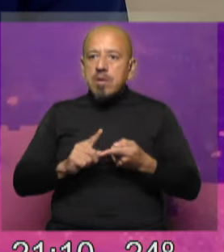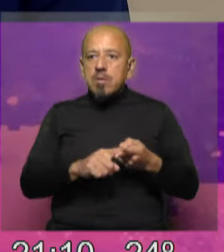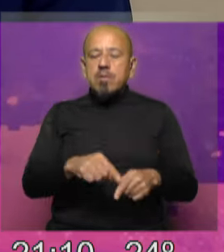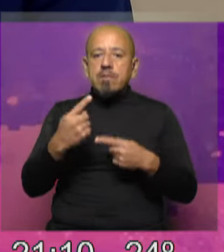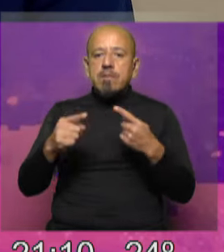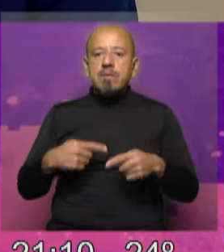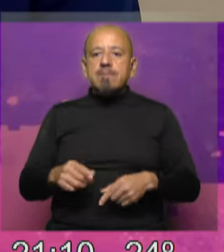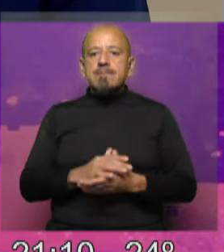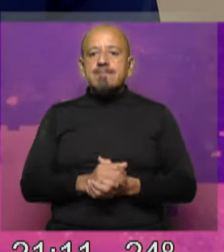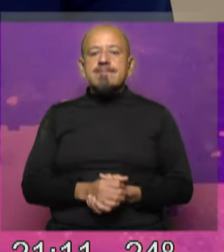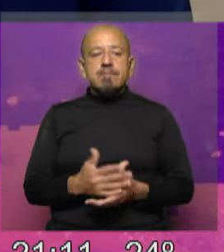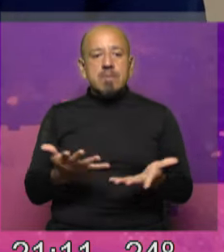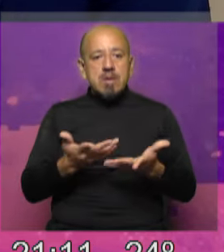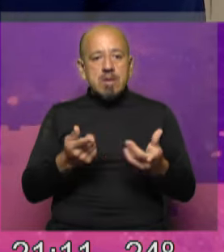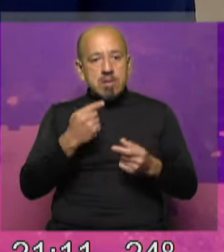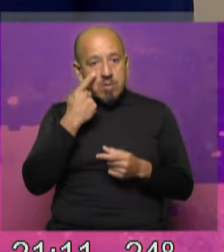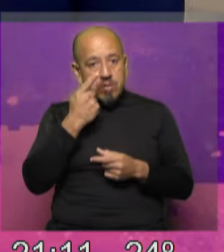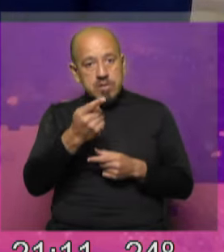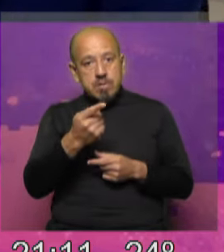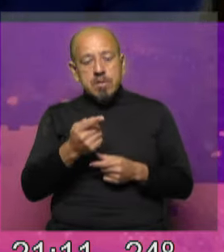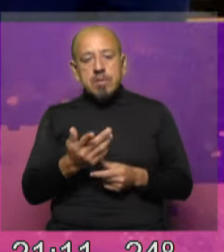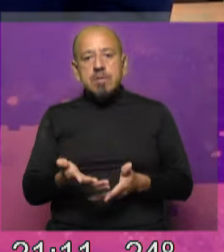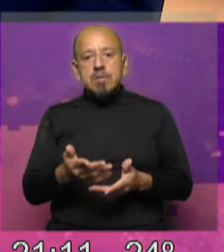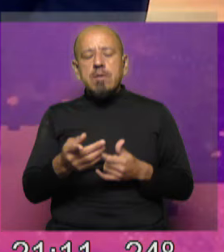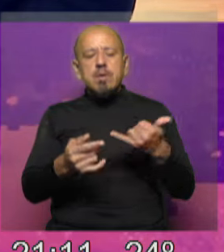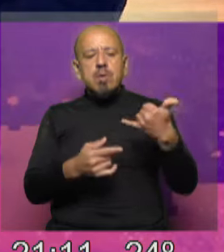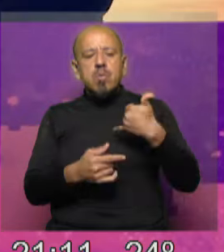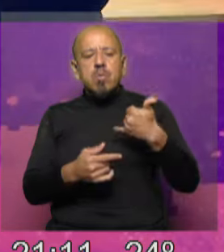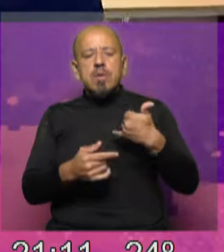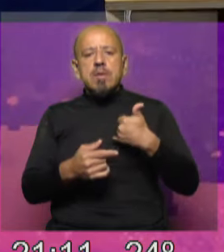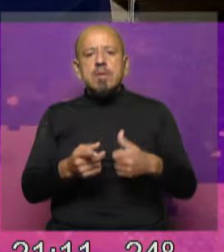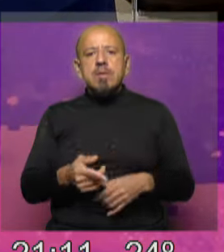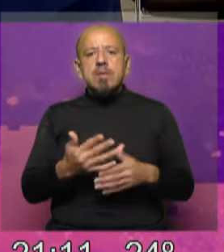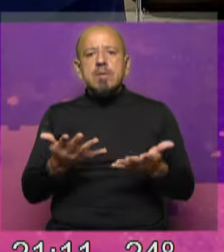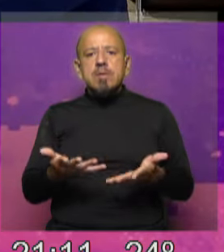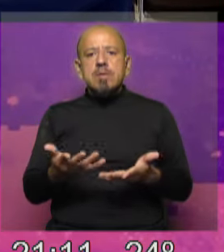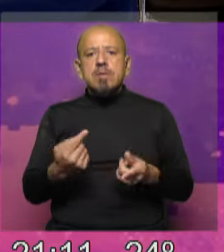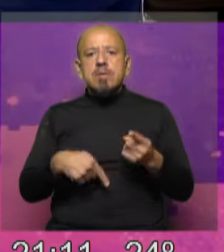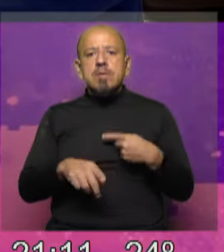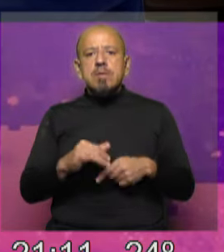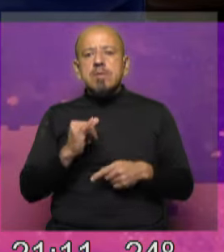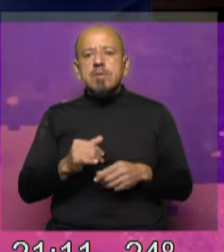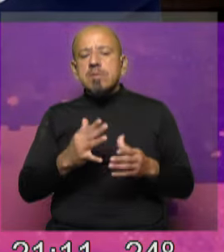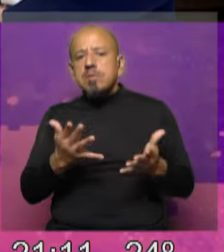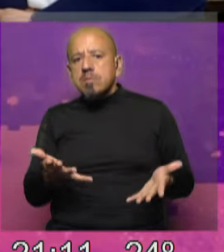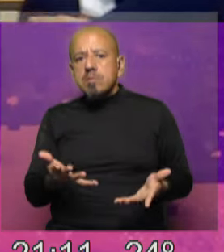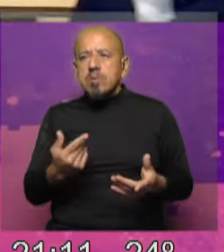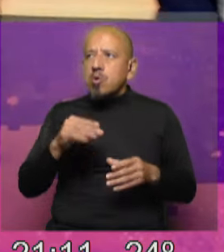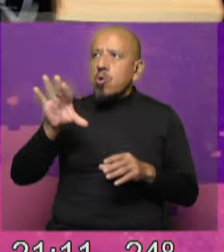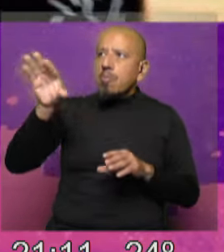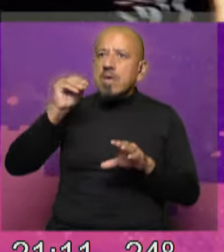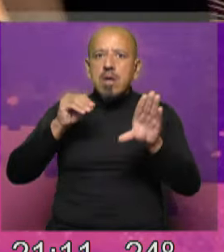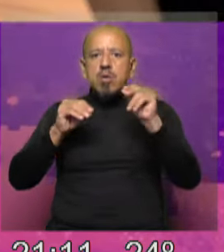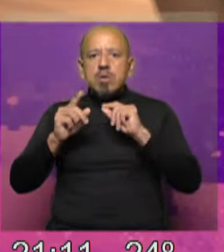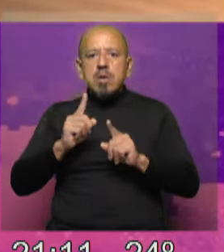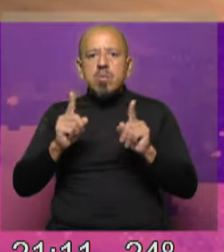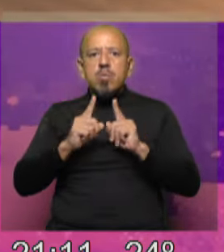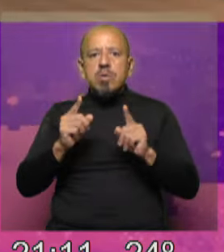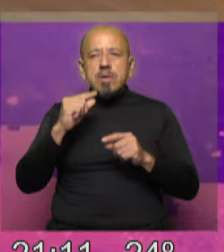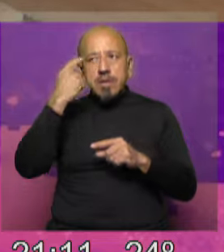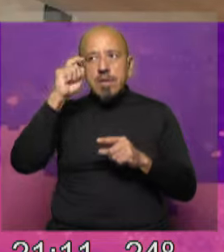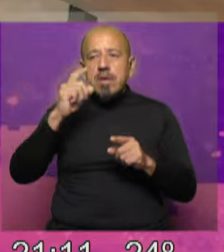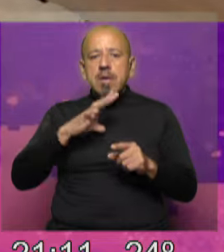organizaciones. Vamos a recorrer un poquito. Me gustaría que nos cuentes, mientras tanto, si se basaron en algún modelo de otros lugares del